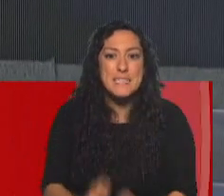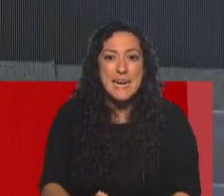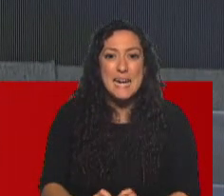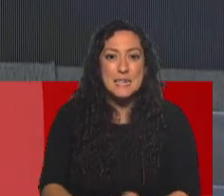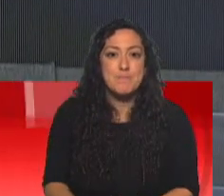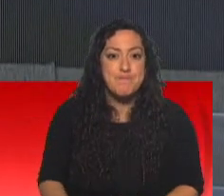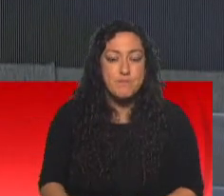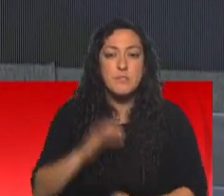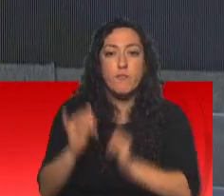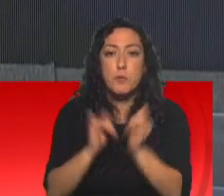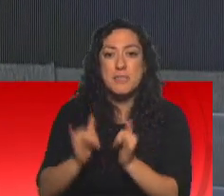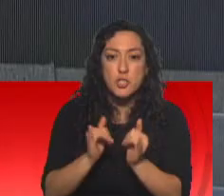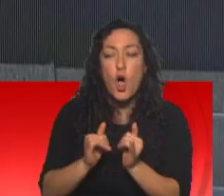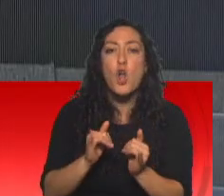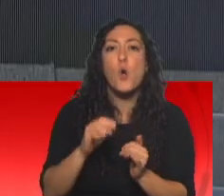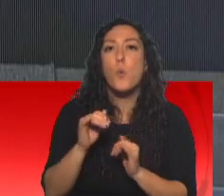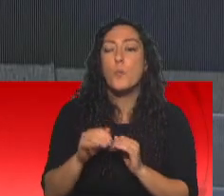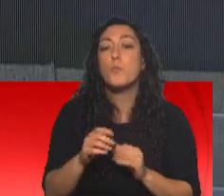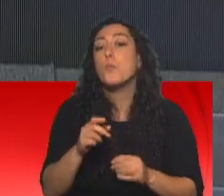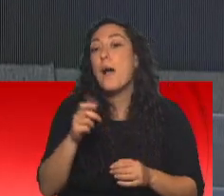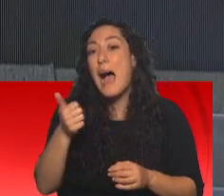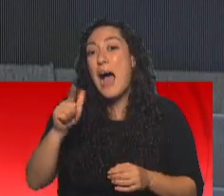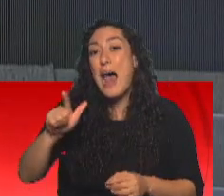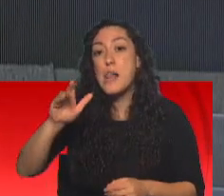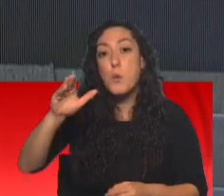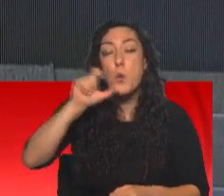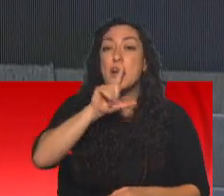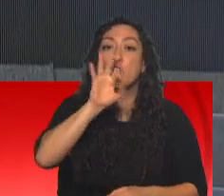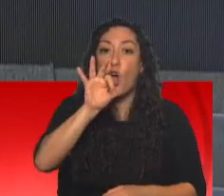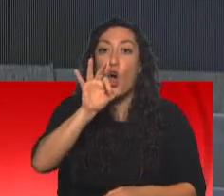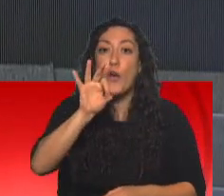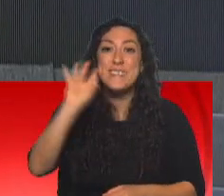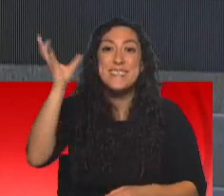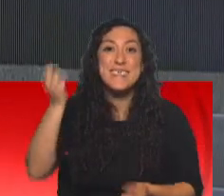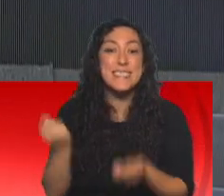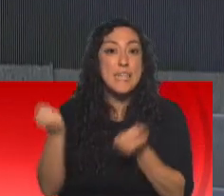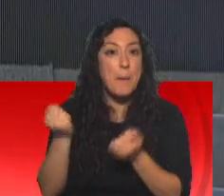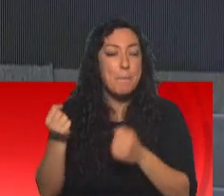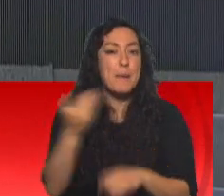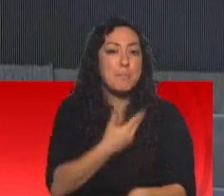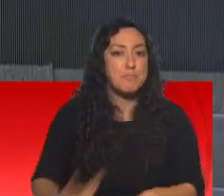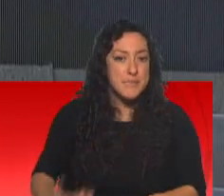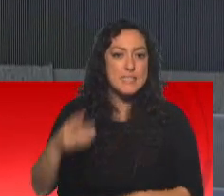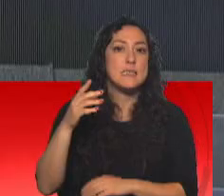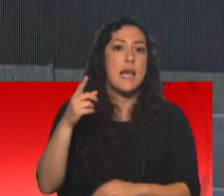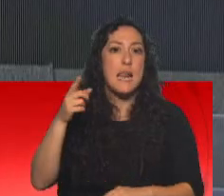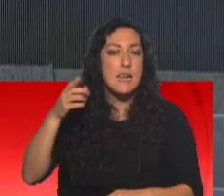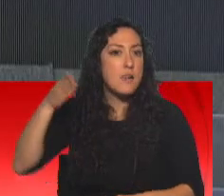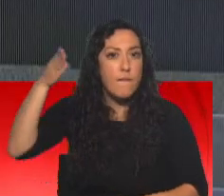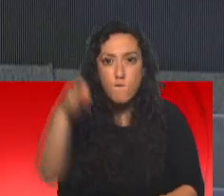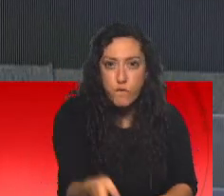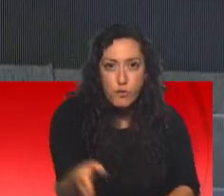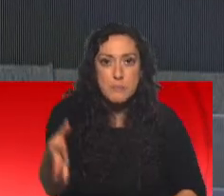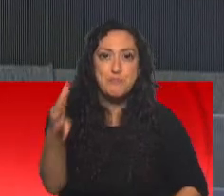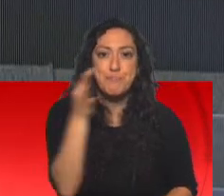Y ampliando esta información, vamos a hablar con Alberto Crescenti, el titular del SAME, quien pudo constatar los primeros minutos de